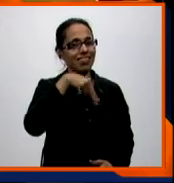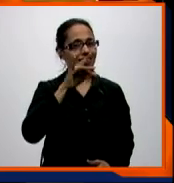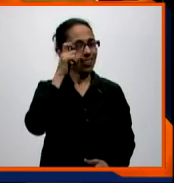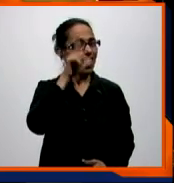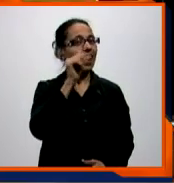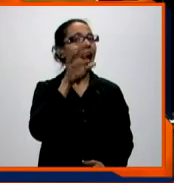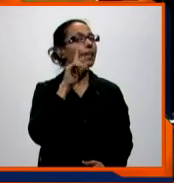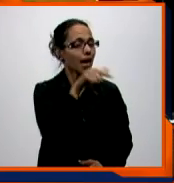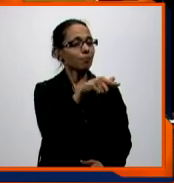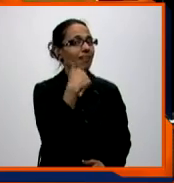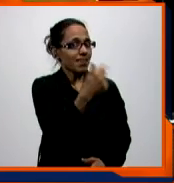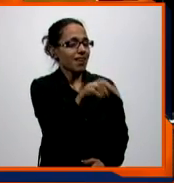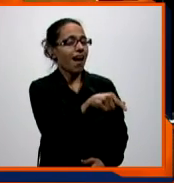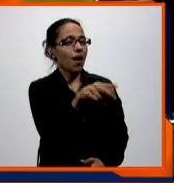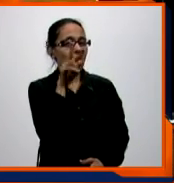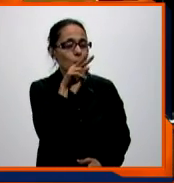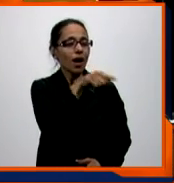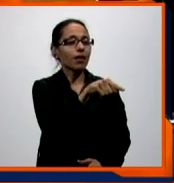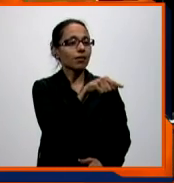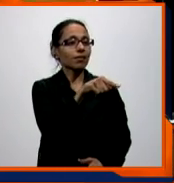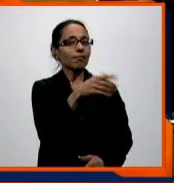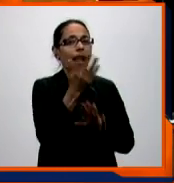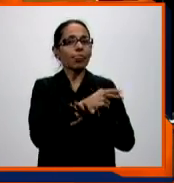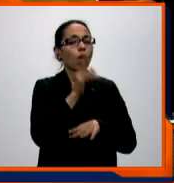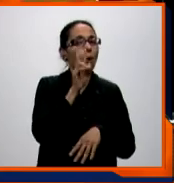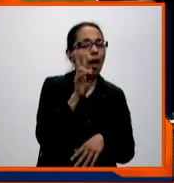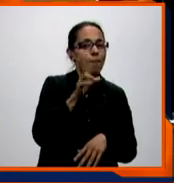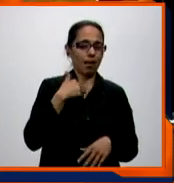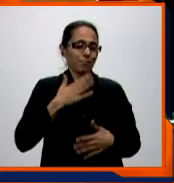que por ahí fue la que más me vio jugar.